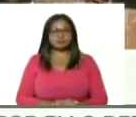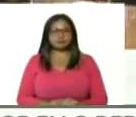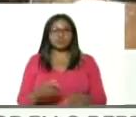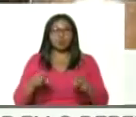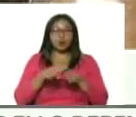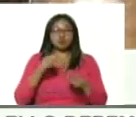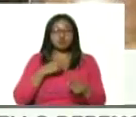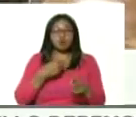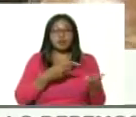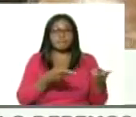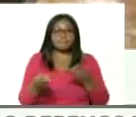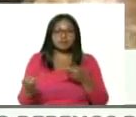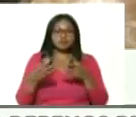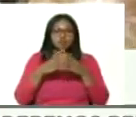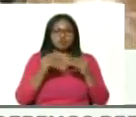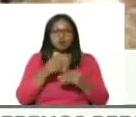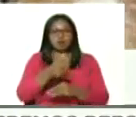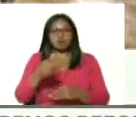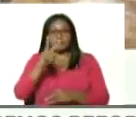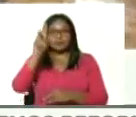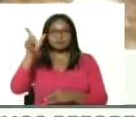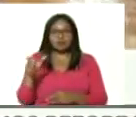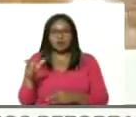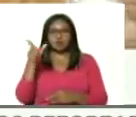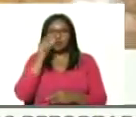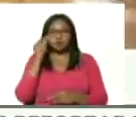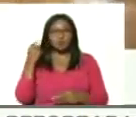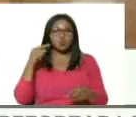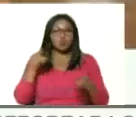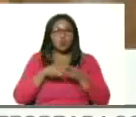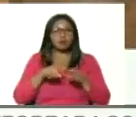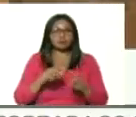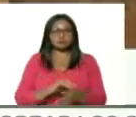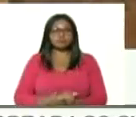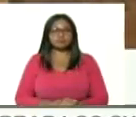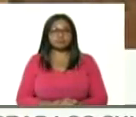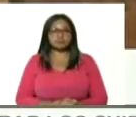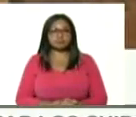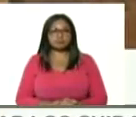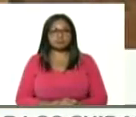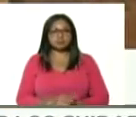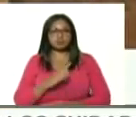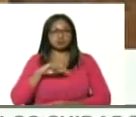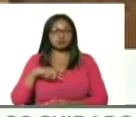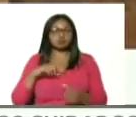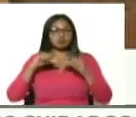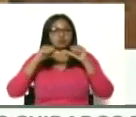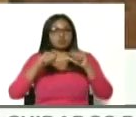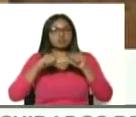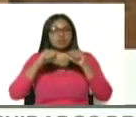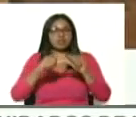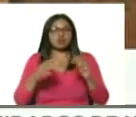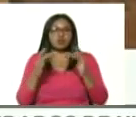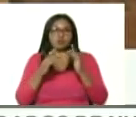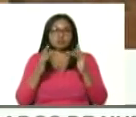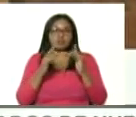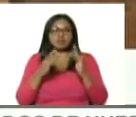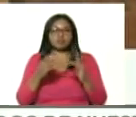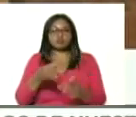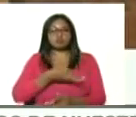invito a todos los venezolanos y venezolanas que nos siguen en las redes sociales, que nos